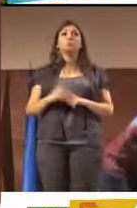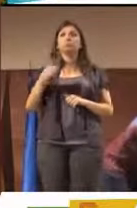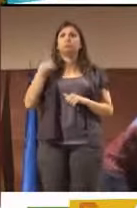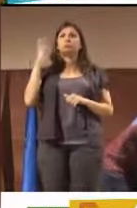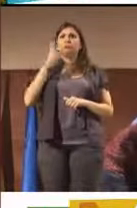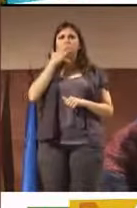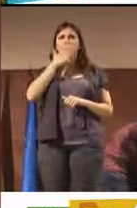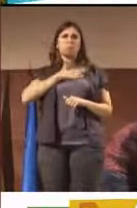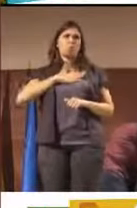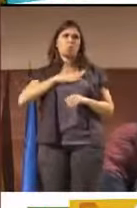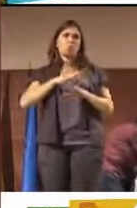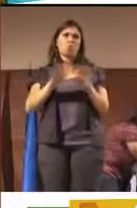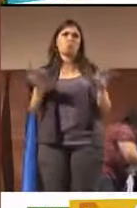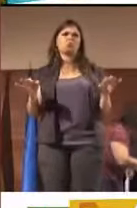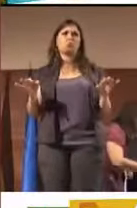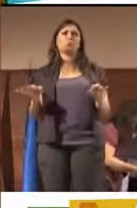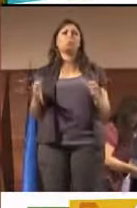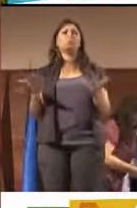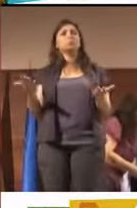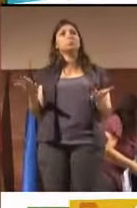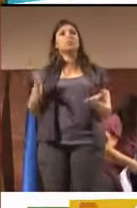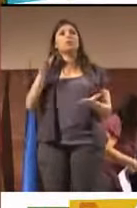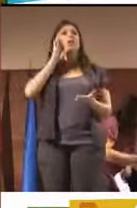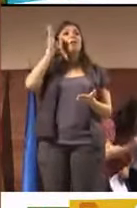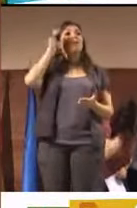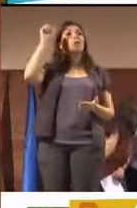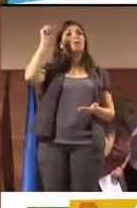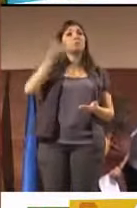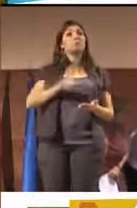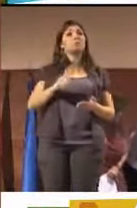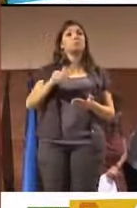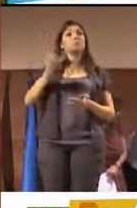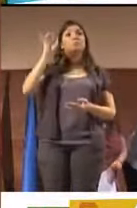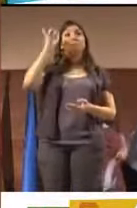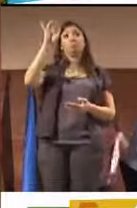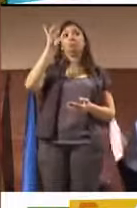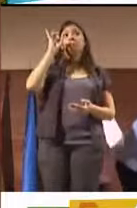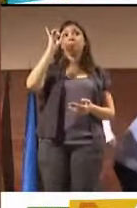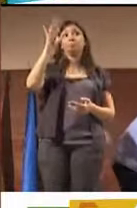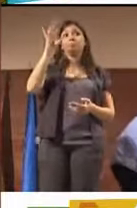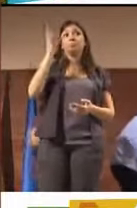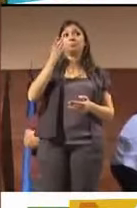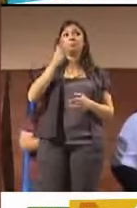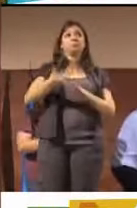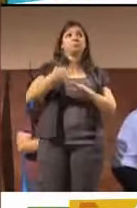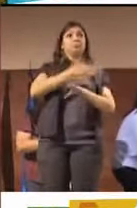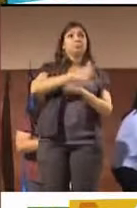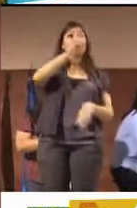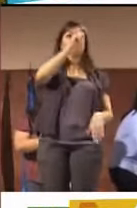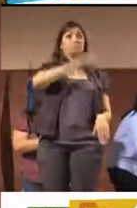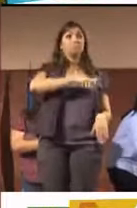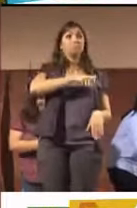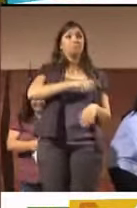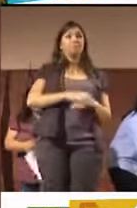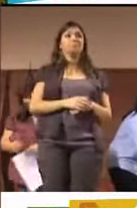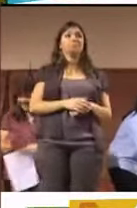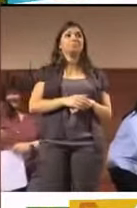con mucho gusto. Y después de escuchar la intervención predecesor, ¿vale?